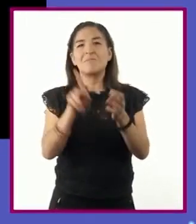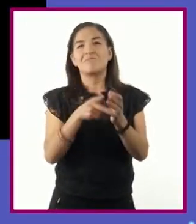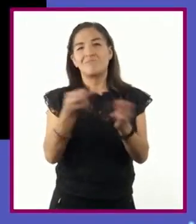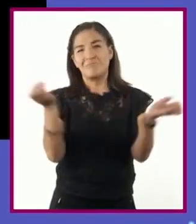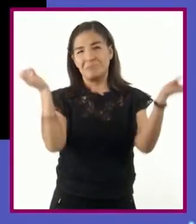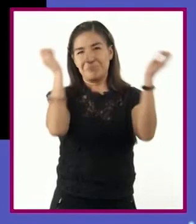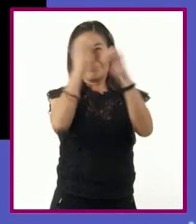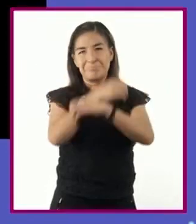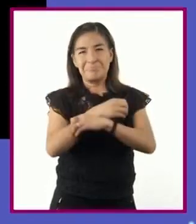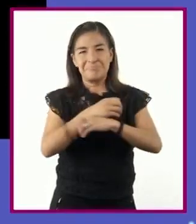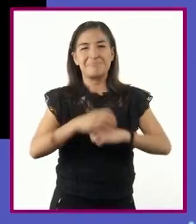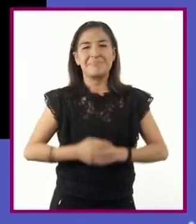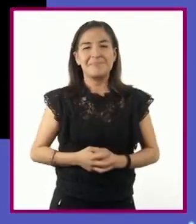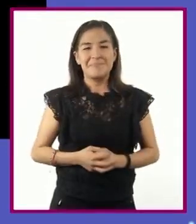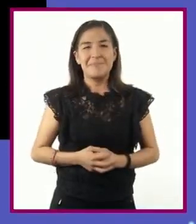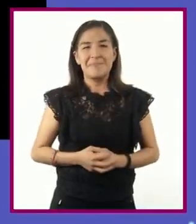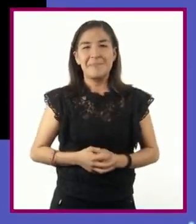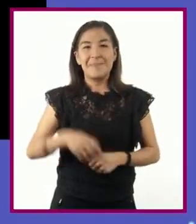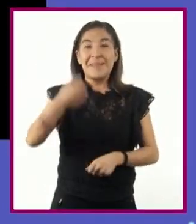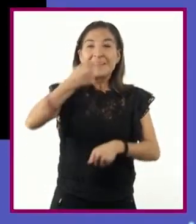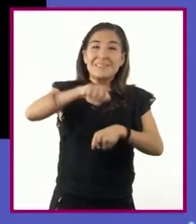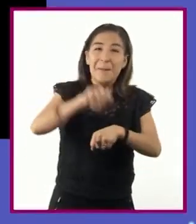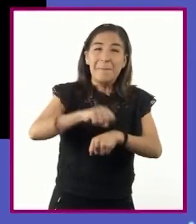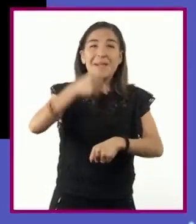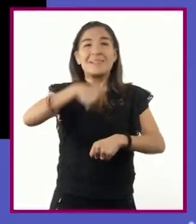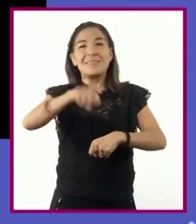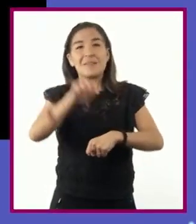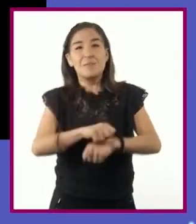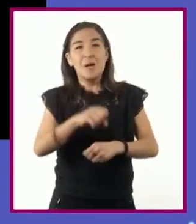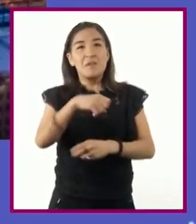a ocultarse. Hay semanas enteras en